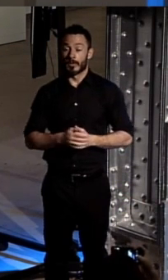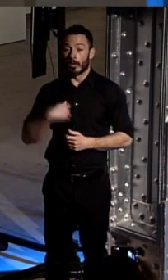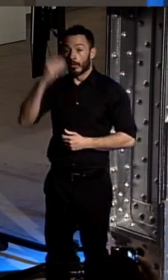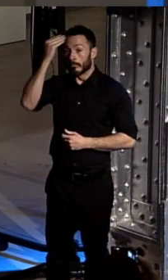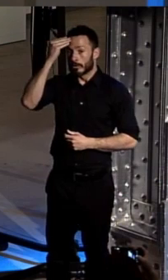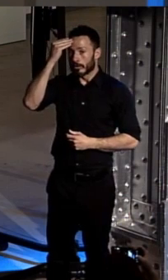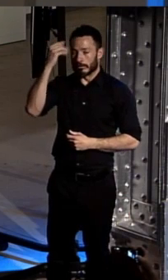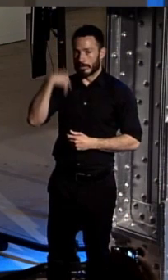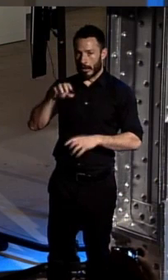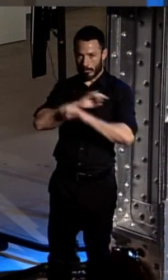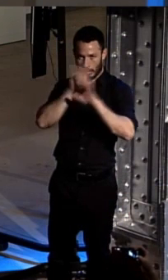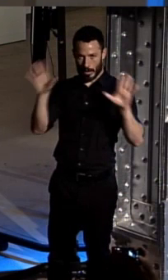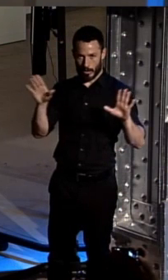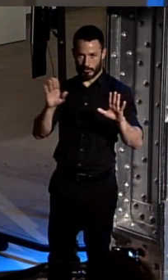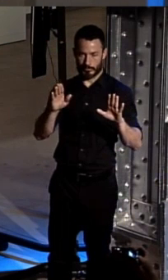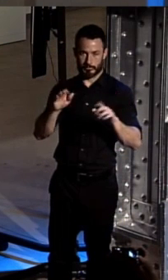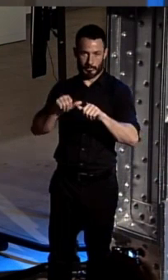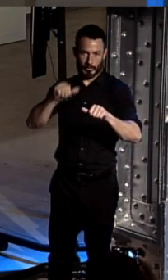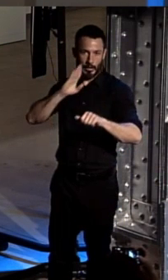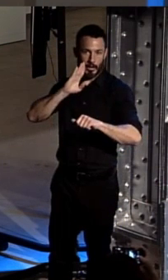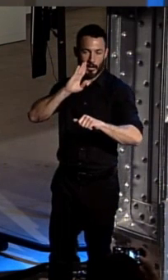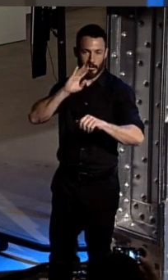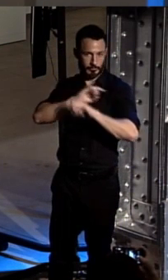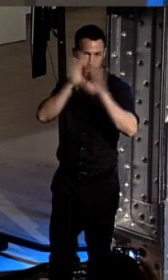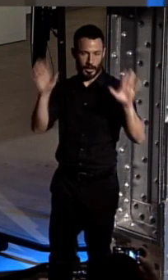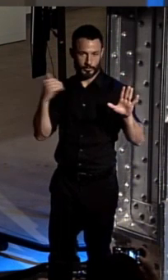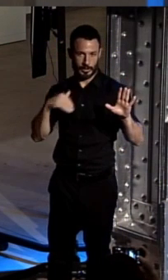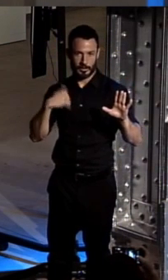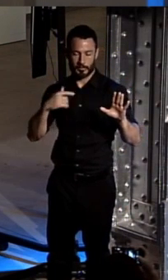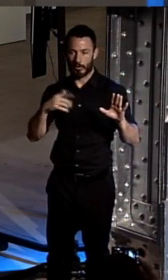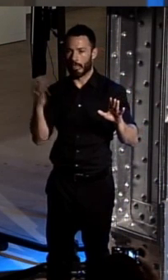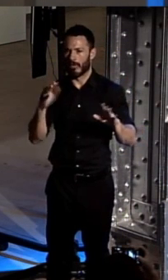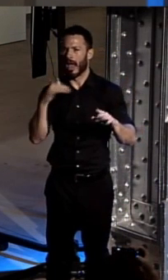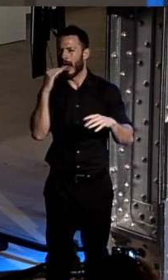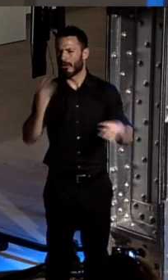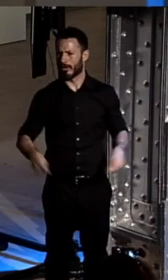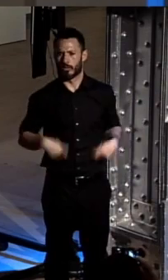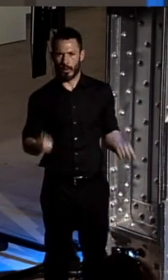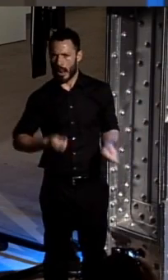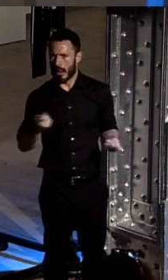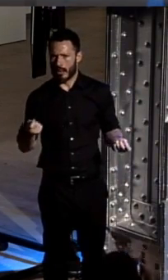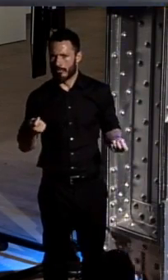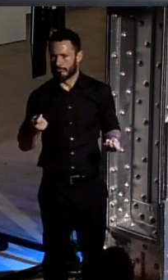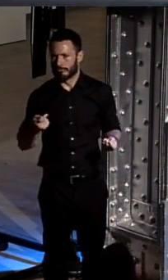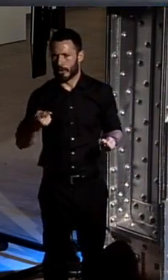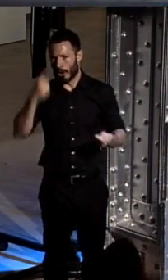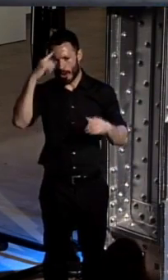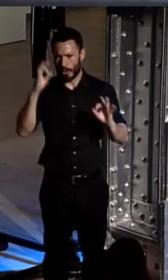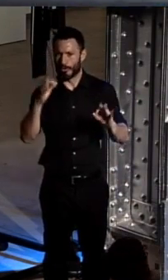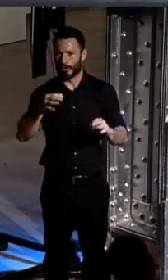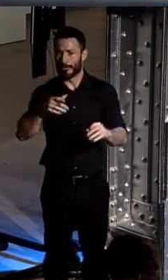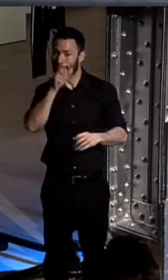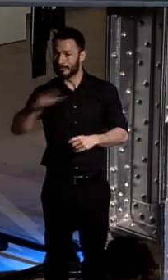Creo que ha quedado claro en las charlas anteriores, pero debería ser natural y obvio para todos nosotros que los seres humanos